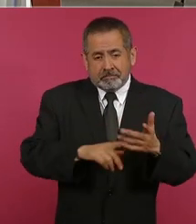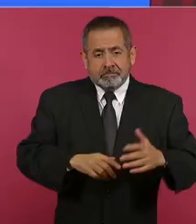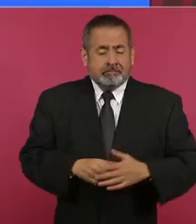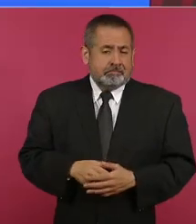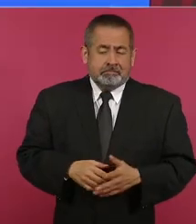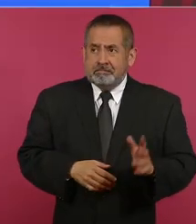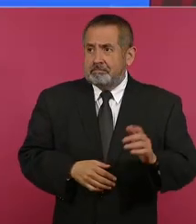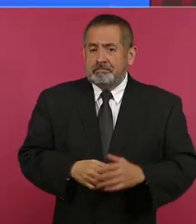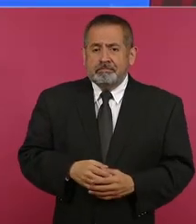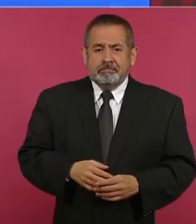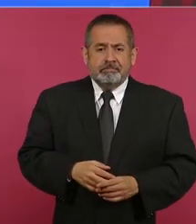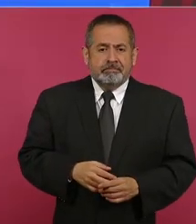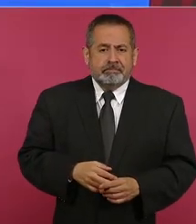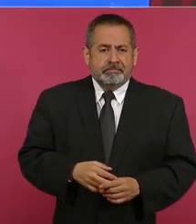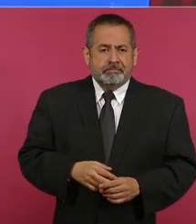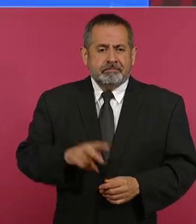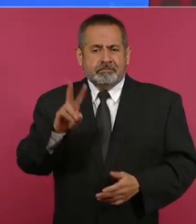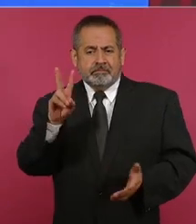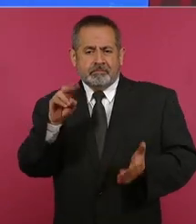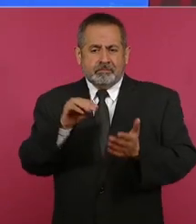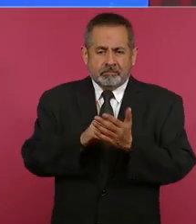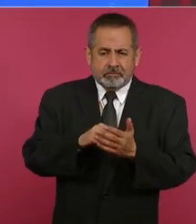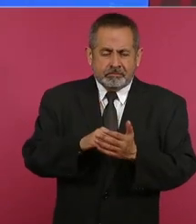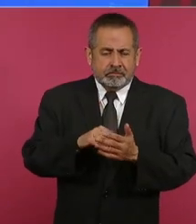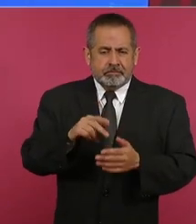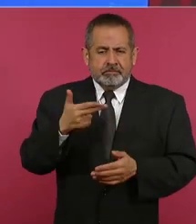Son como 2,000 hectáreas.